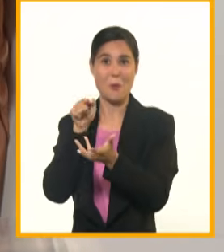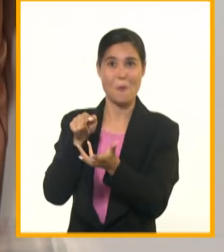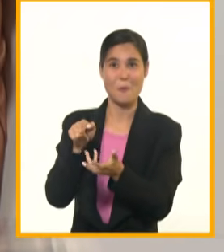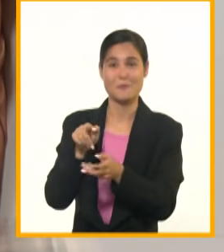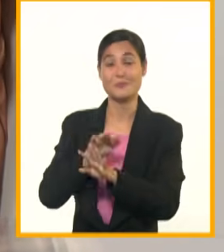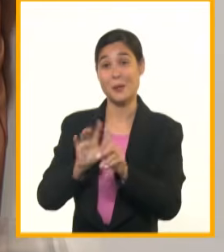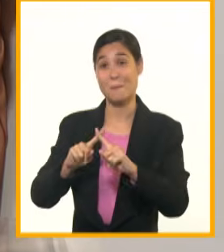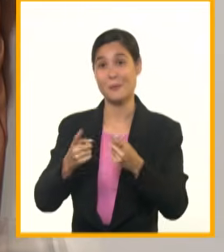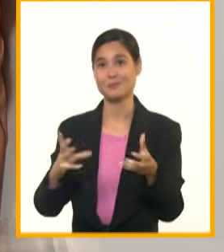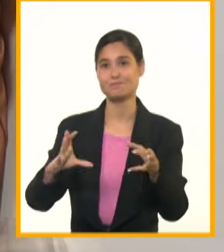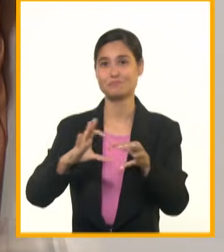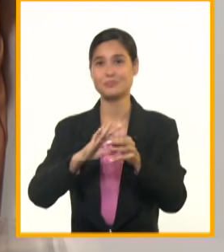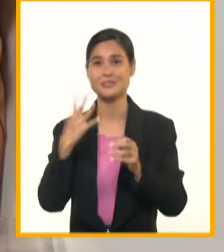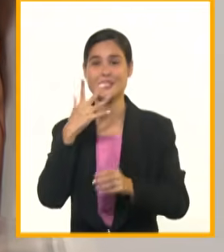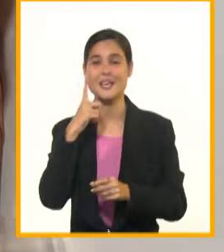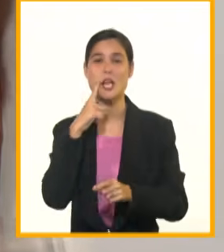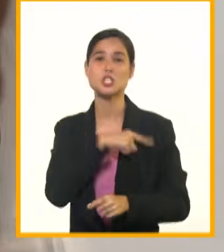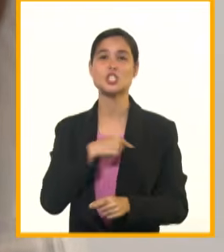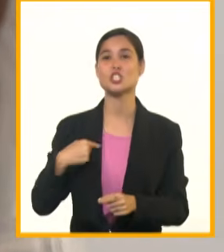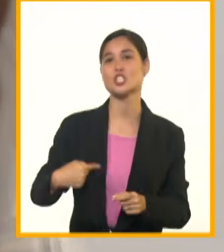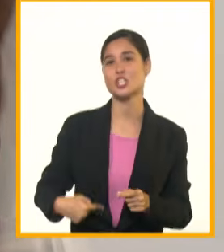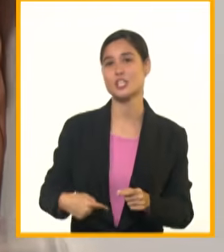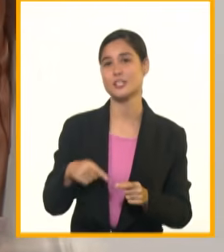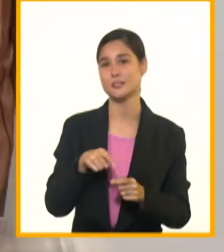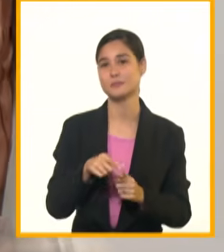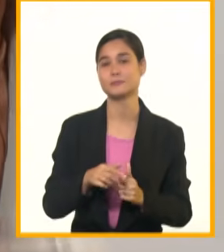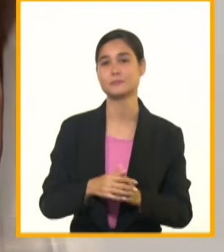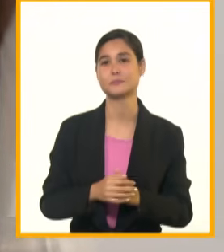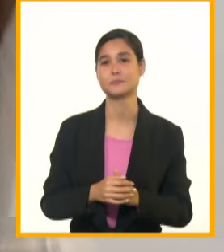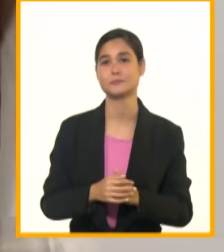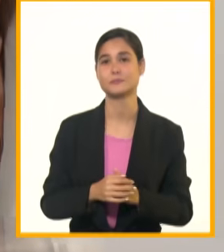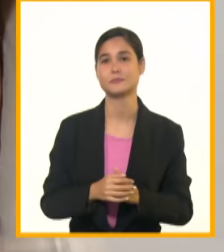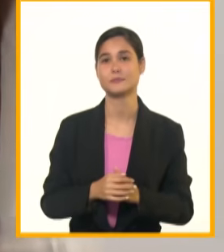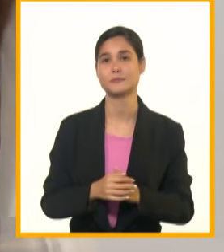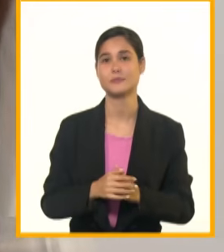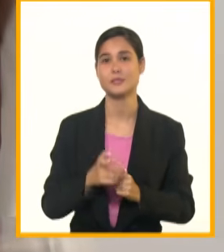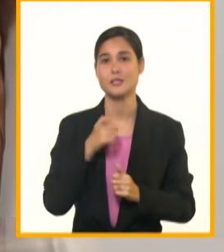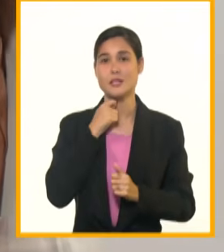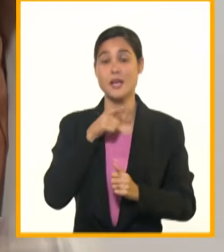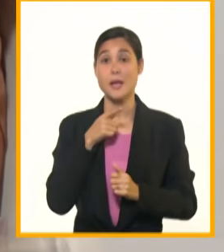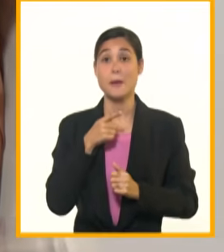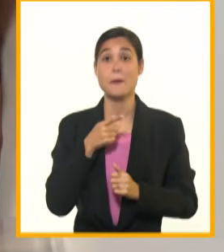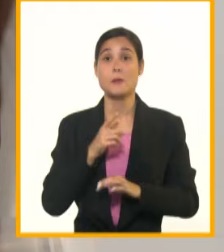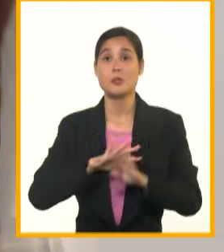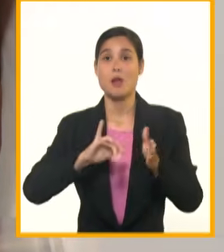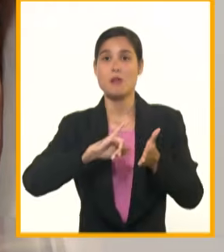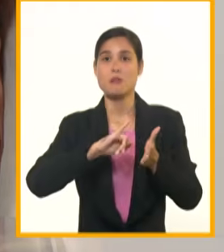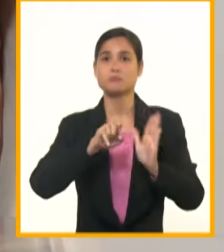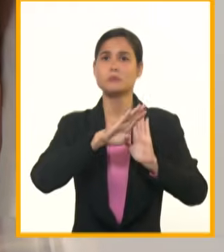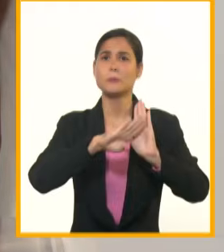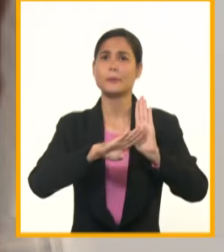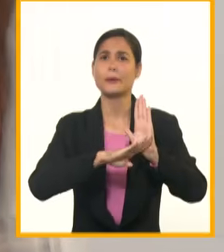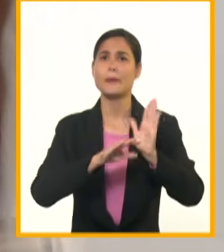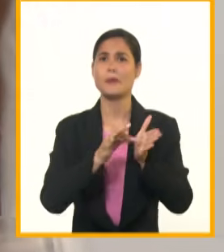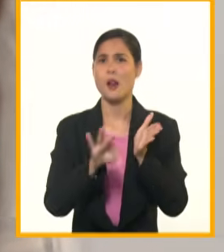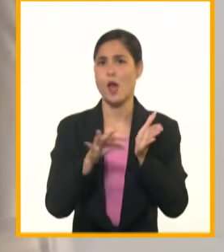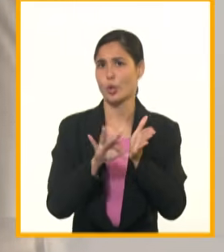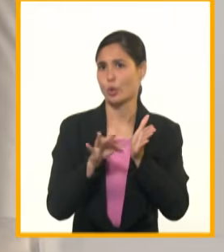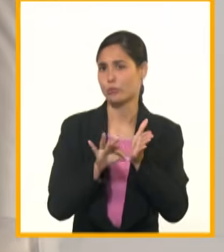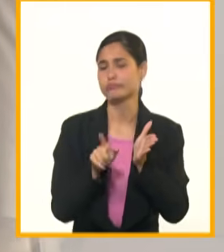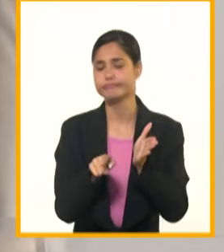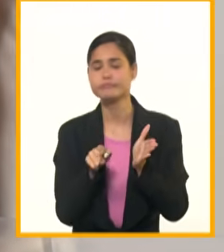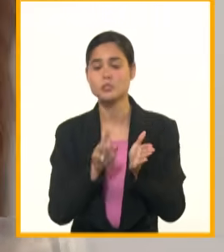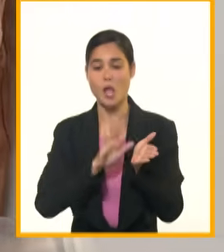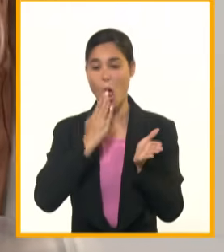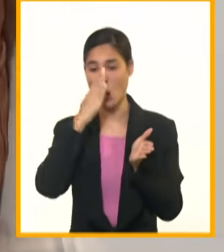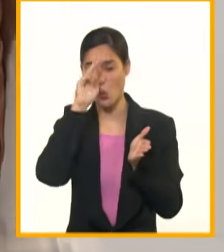integración nacional. En IMECA, nosotros para atender el programa del arroz, con Vietnam logramos un nivel